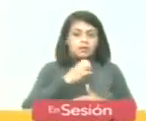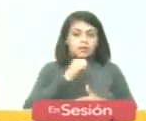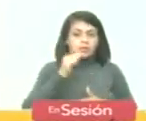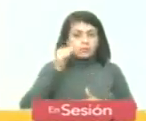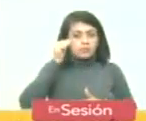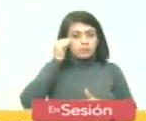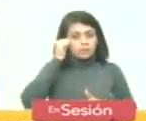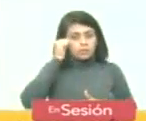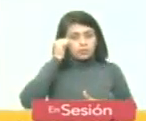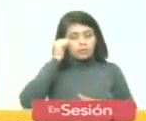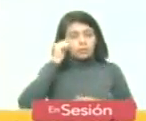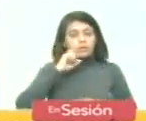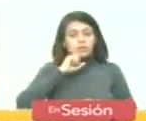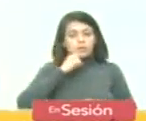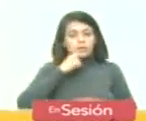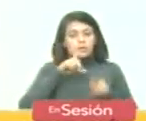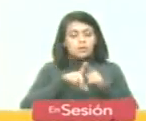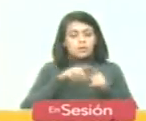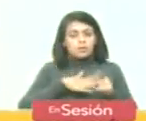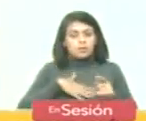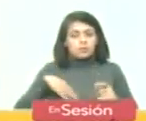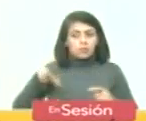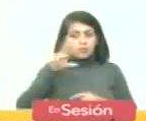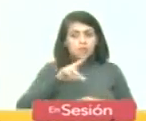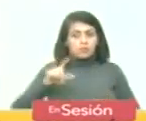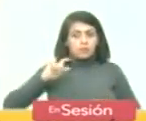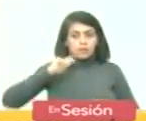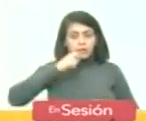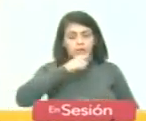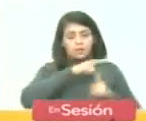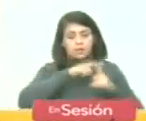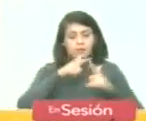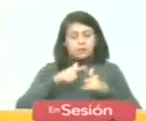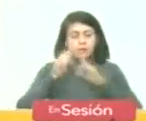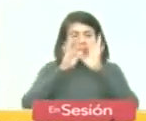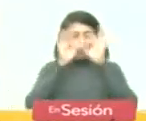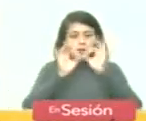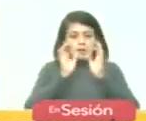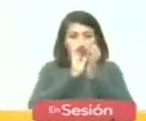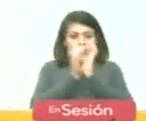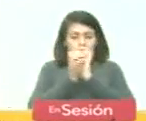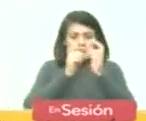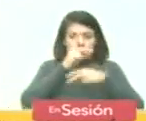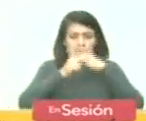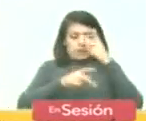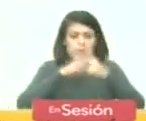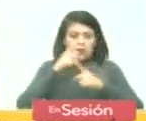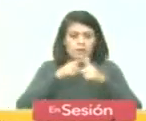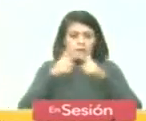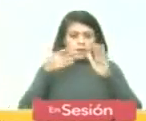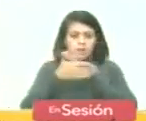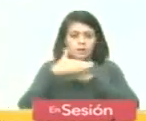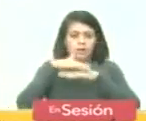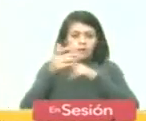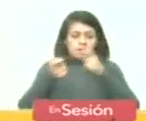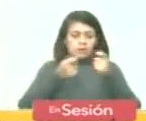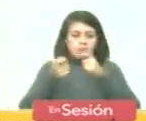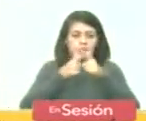Rusia, así quiere usar a Taiwán para su estrategia geopolítica de dominación de la